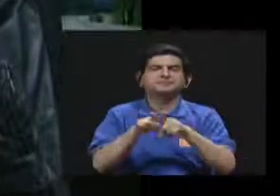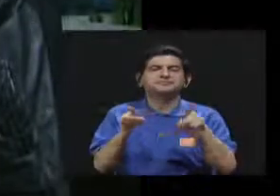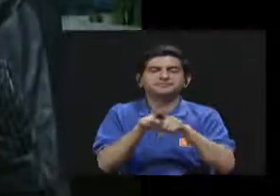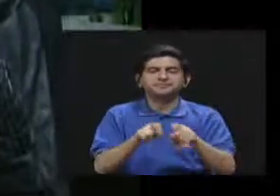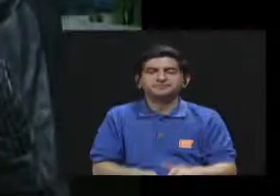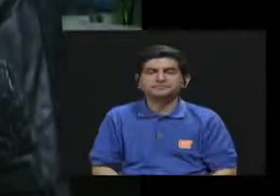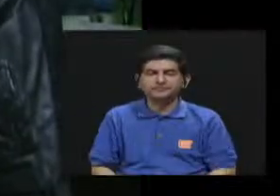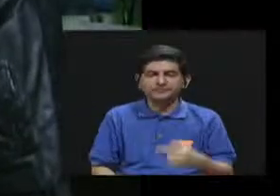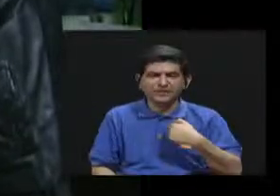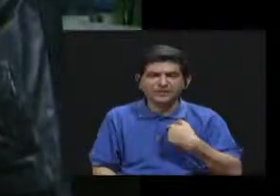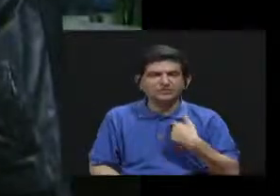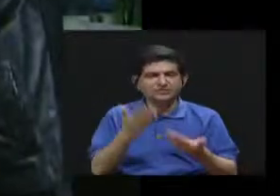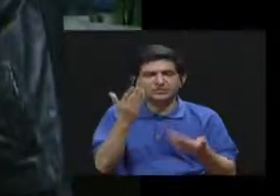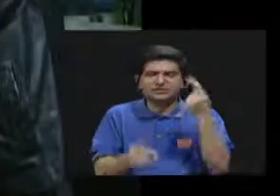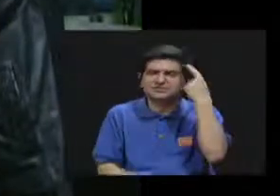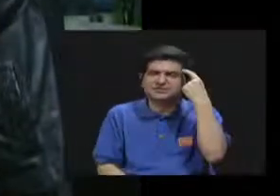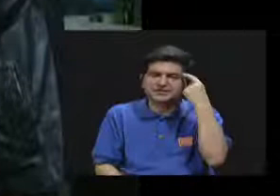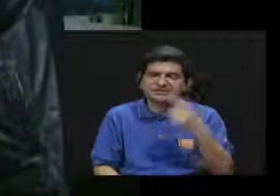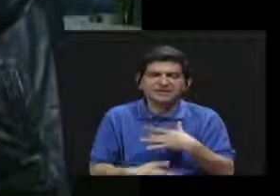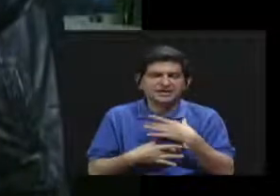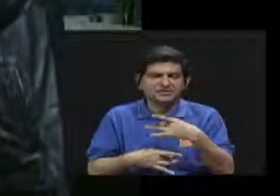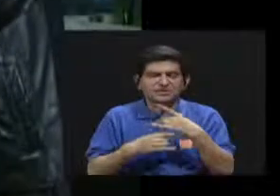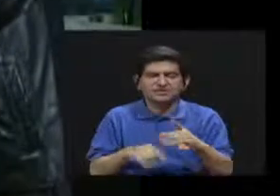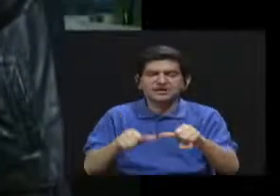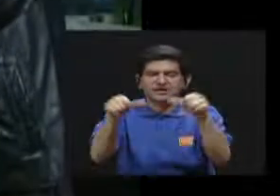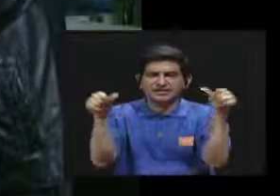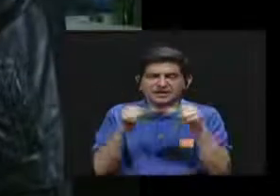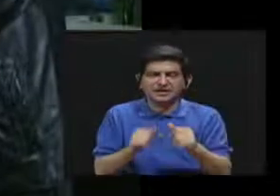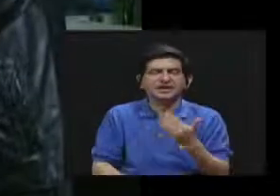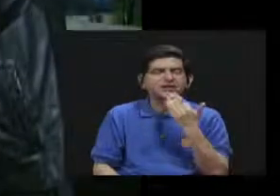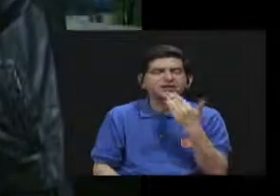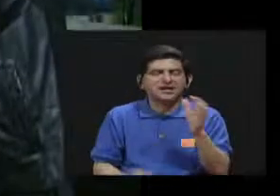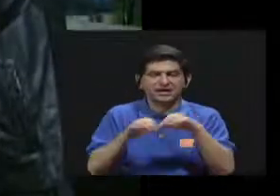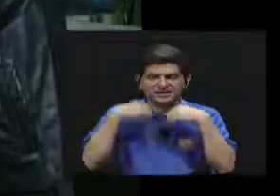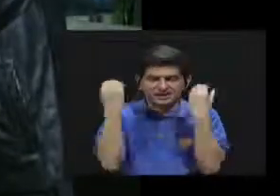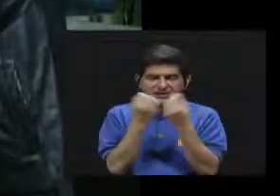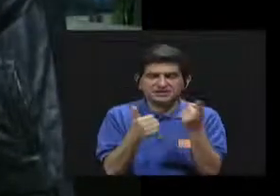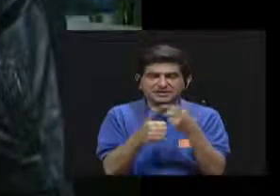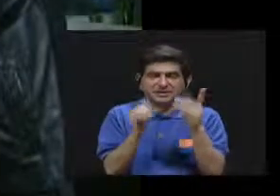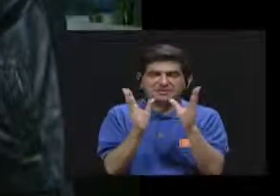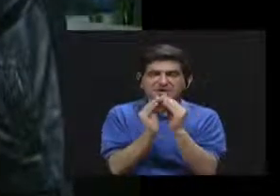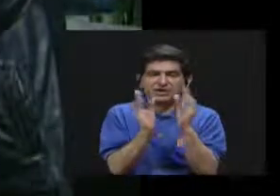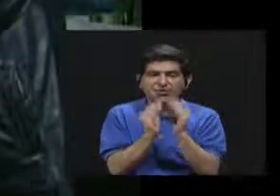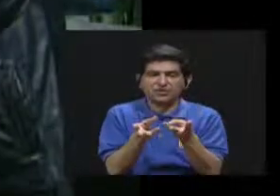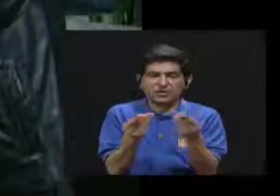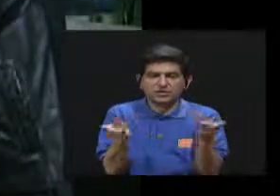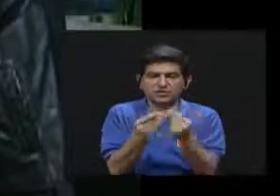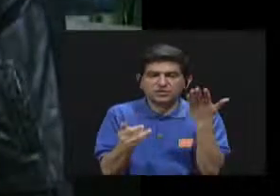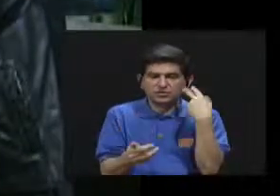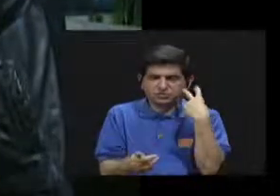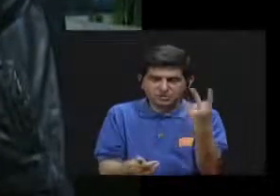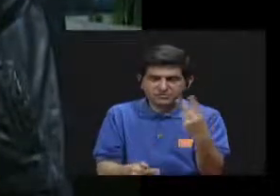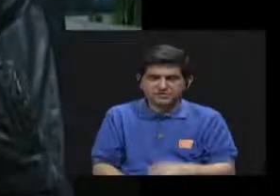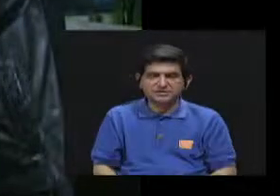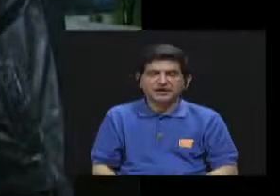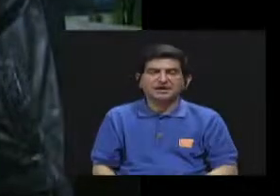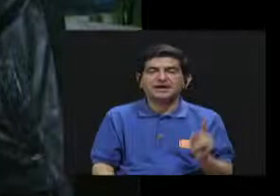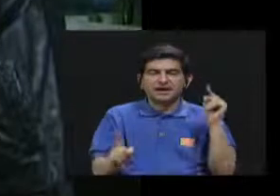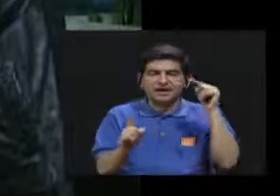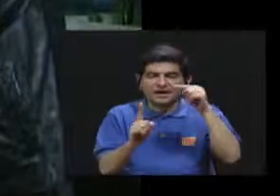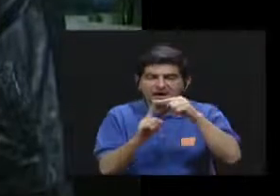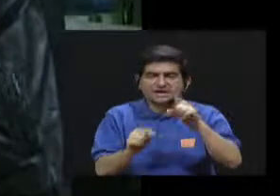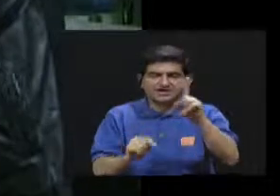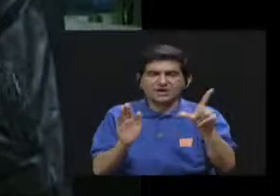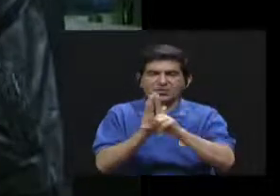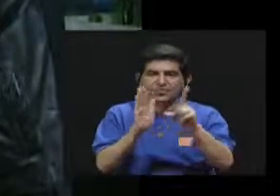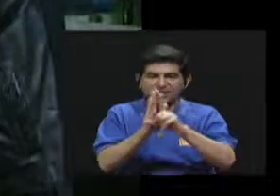poco las inquietudes del sector, agradecer a los organizadores del primer Congreso de Producción Audiovisual hacia una ley concertada de cine y video